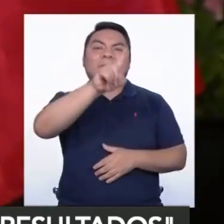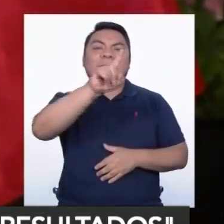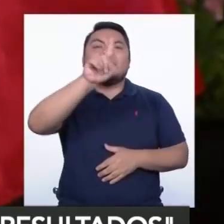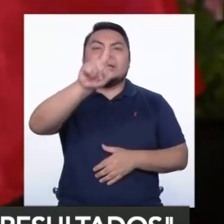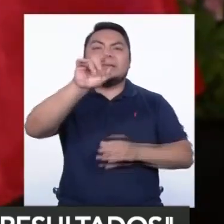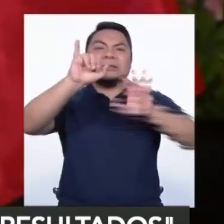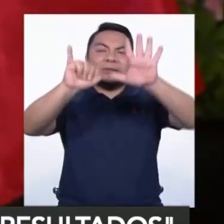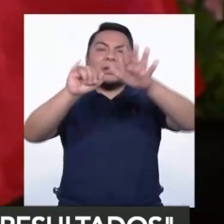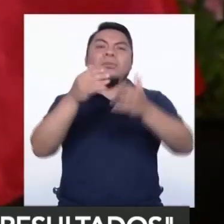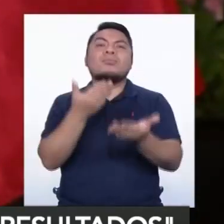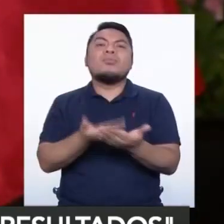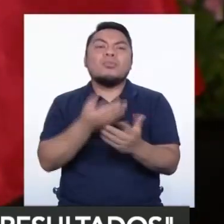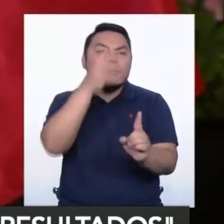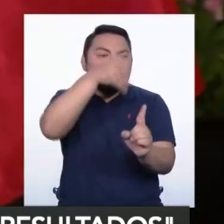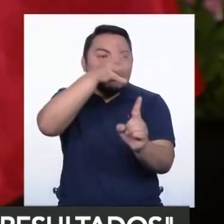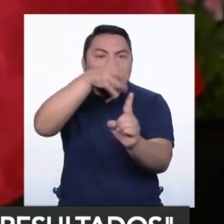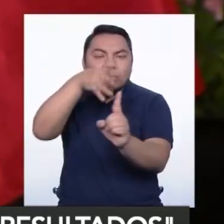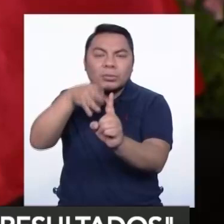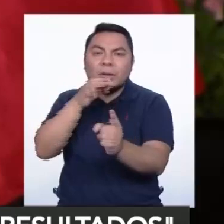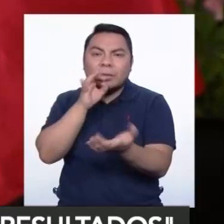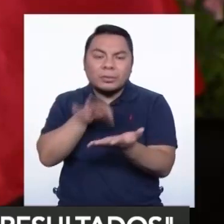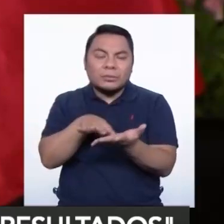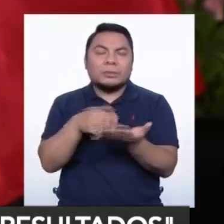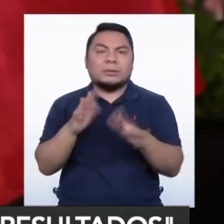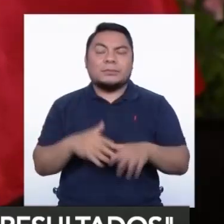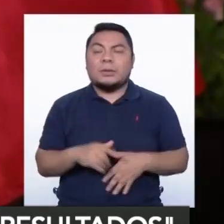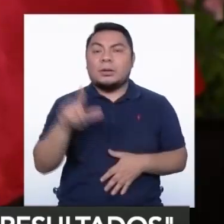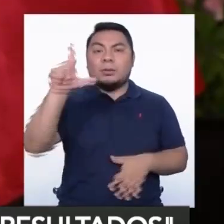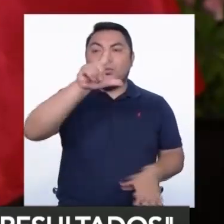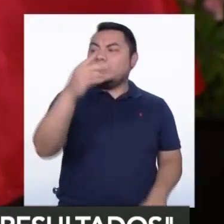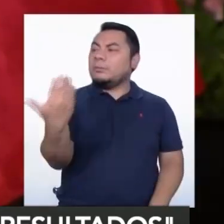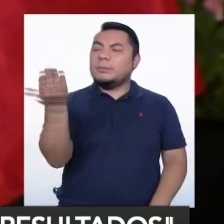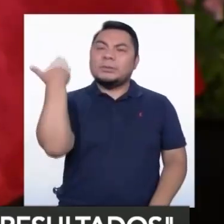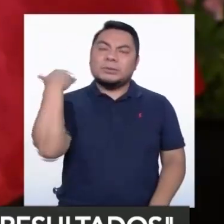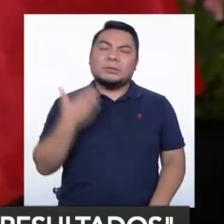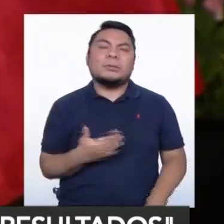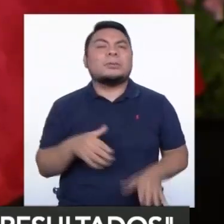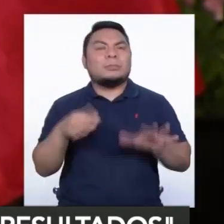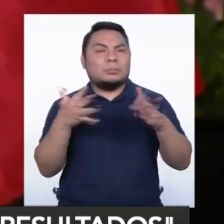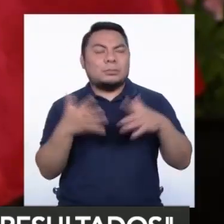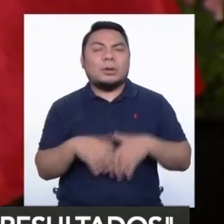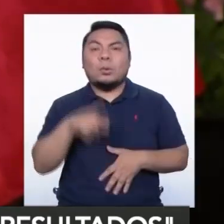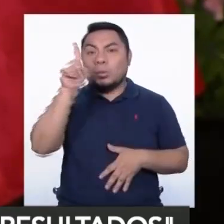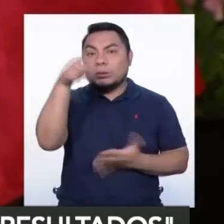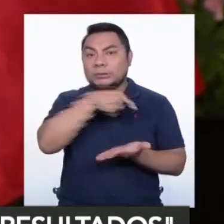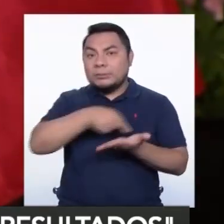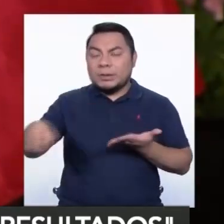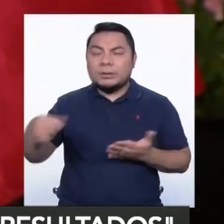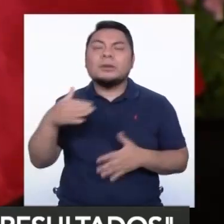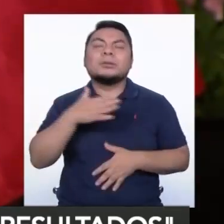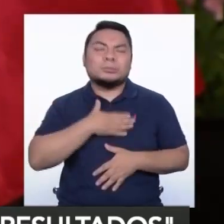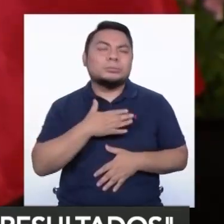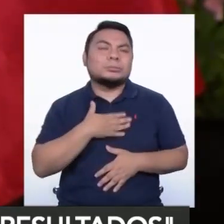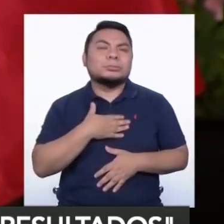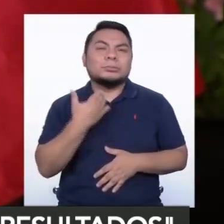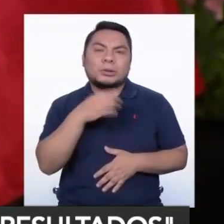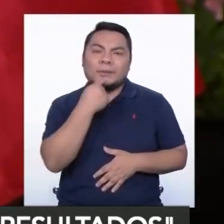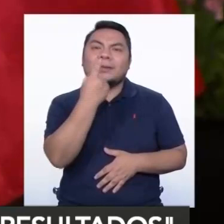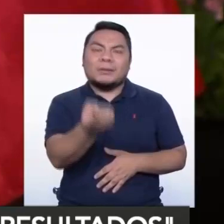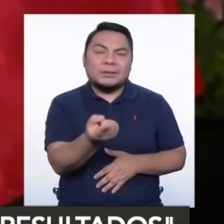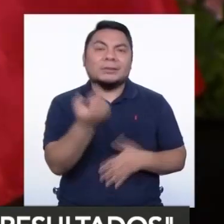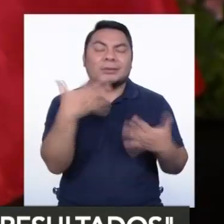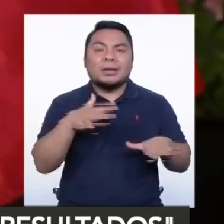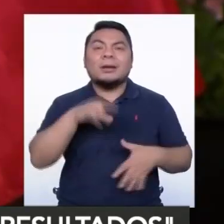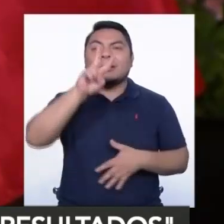87.116 muestras. El lunes pasado, exactamente hace una semana, yo reportaba que habíamos